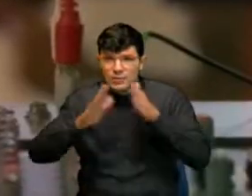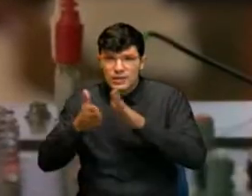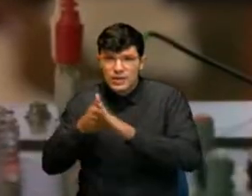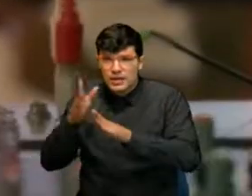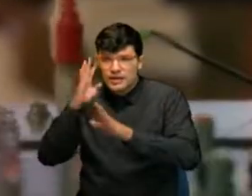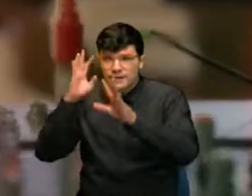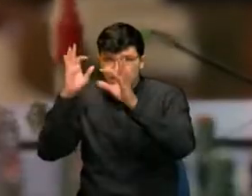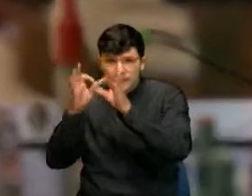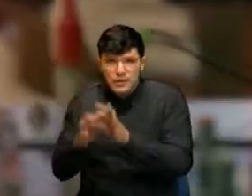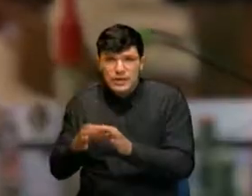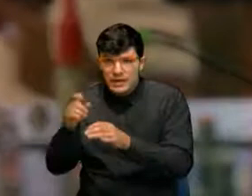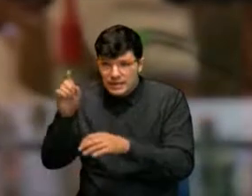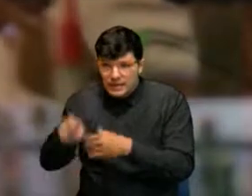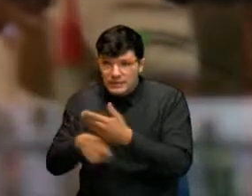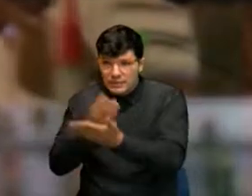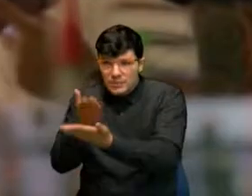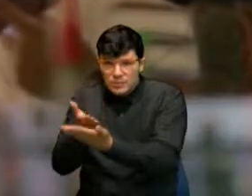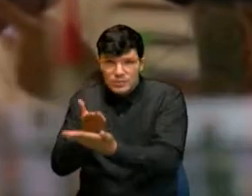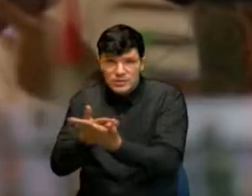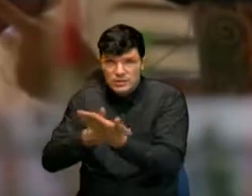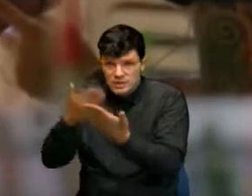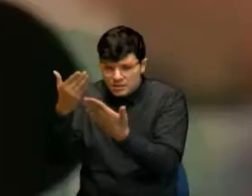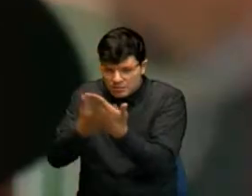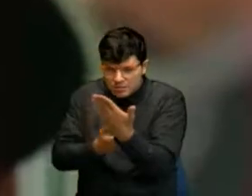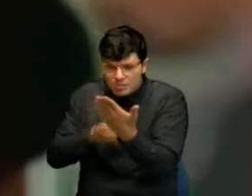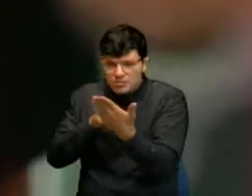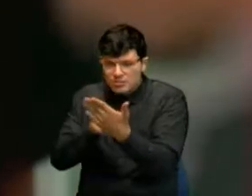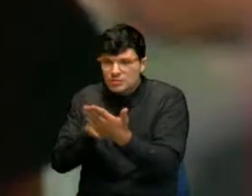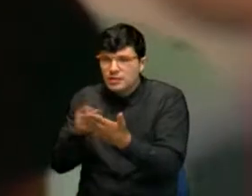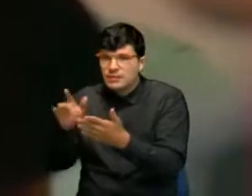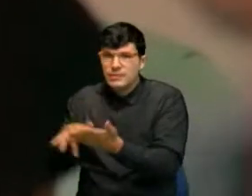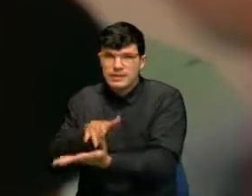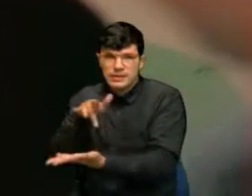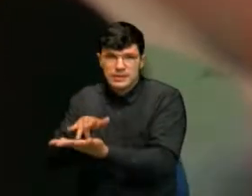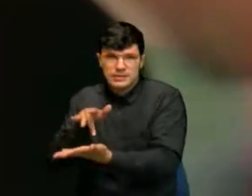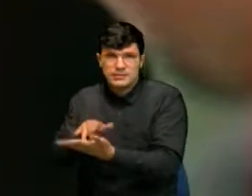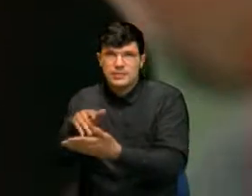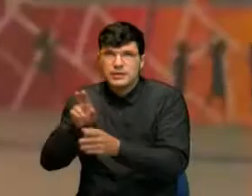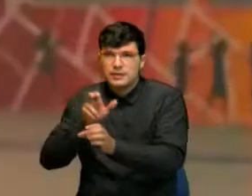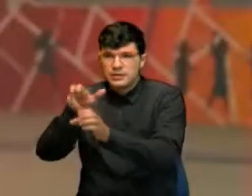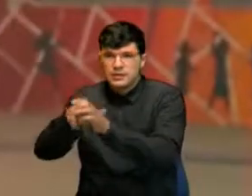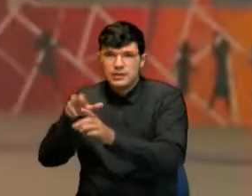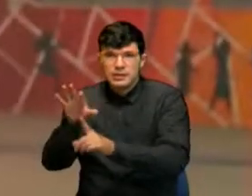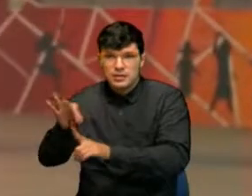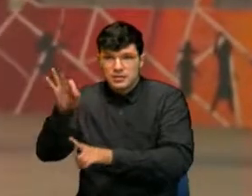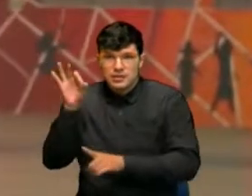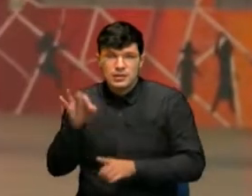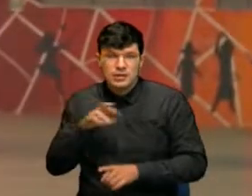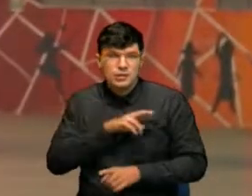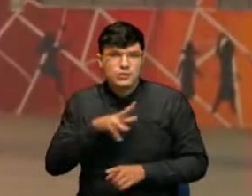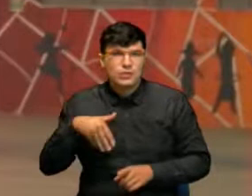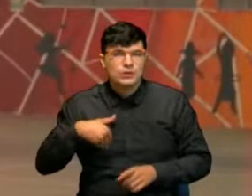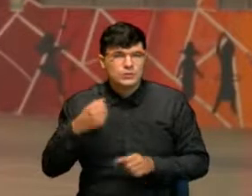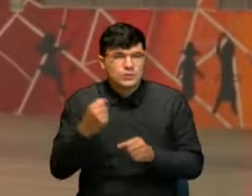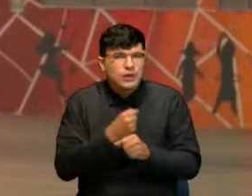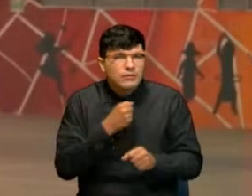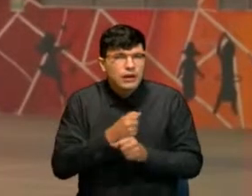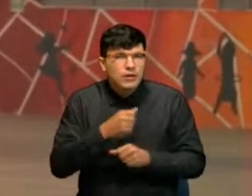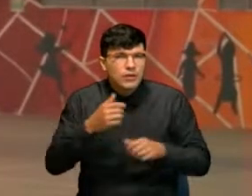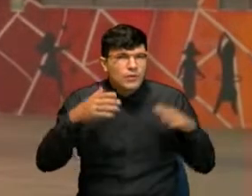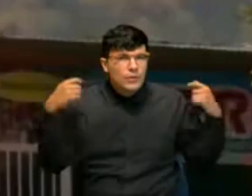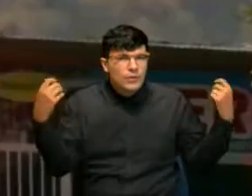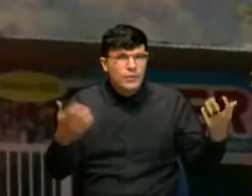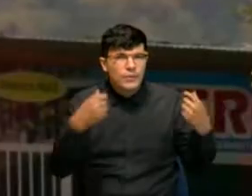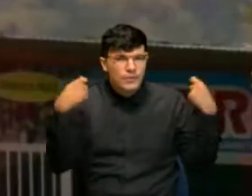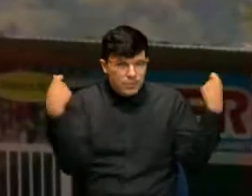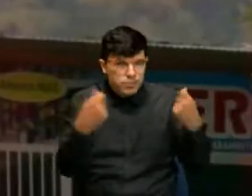legalizada debe presentar la documentación al ministerio y participar por una emisora. Nuestro trabajo y nuestro compromiso es procurar para que exista